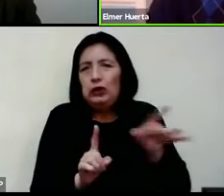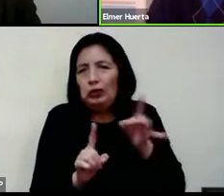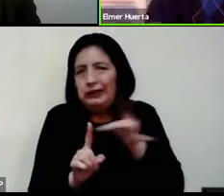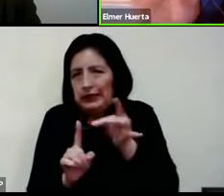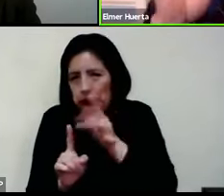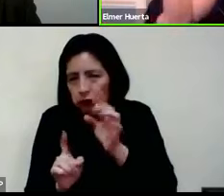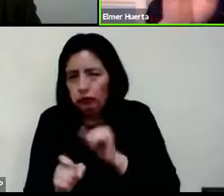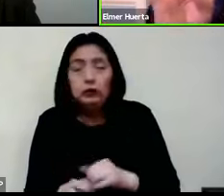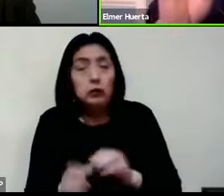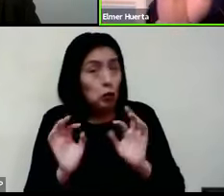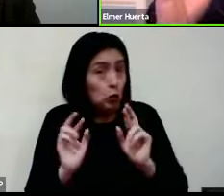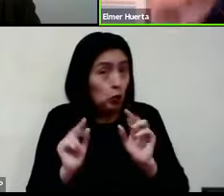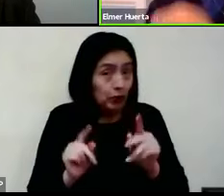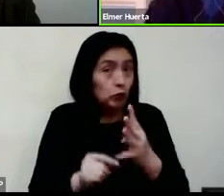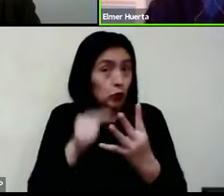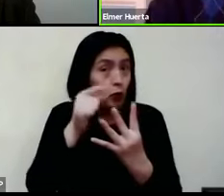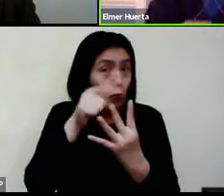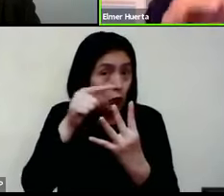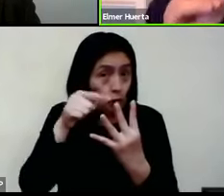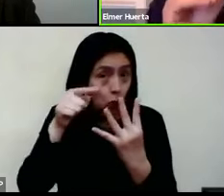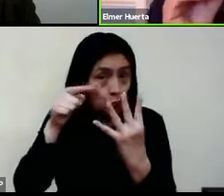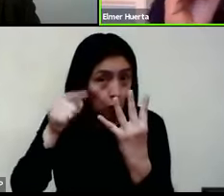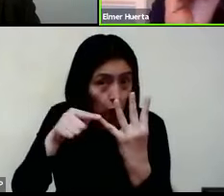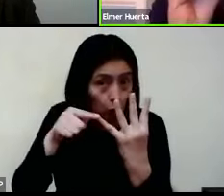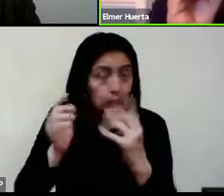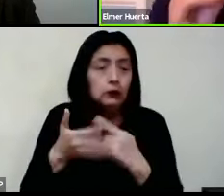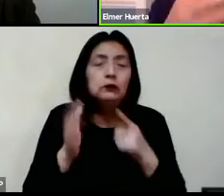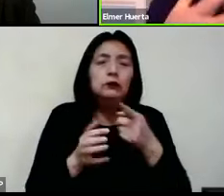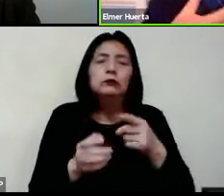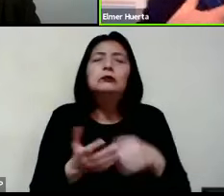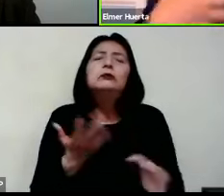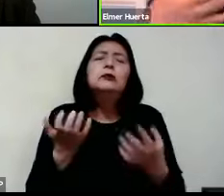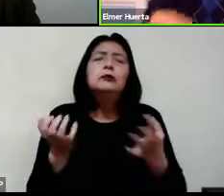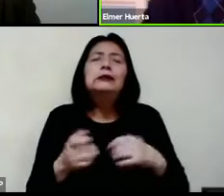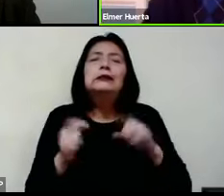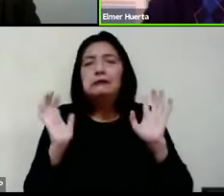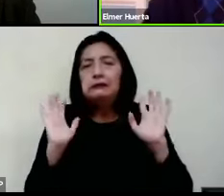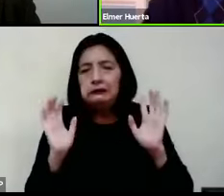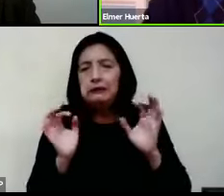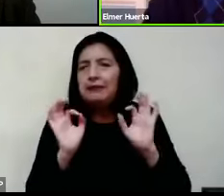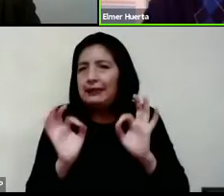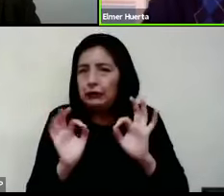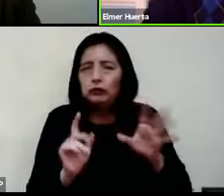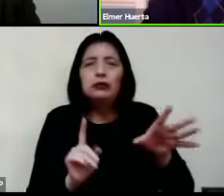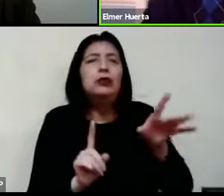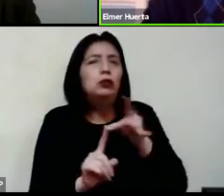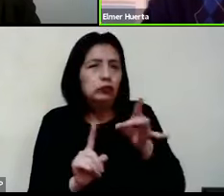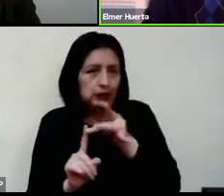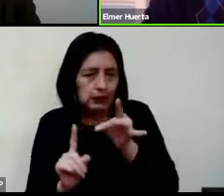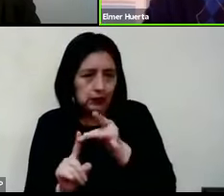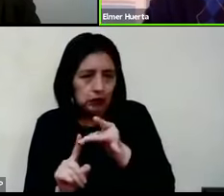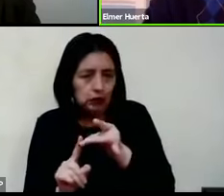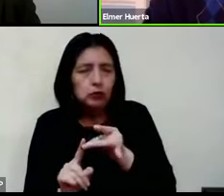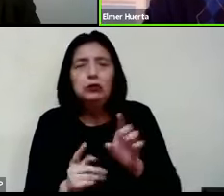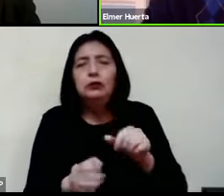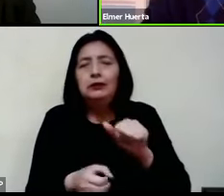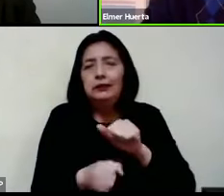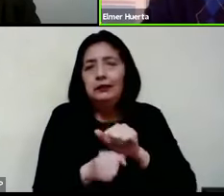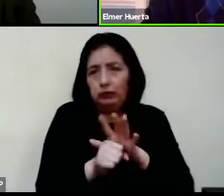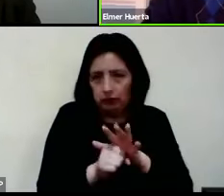contagiarse. ¿Okay? Son 4 elementos los que van a determinar el riesgo de contagio de la